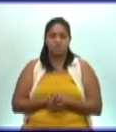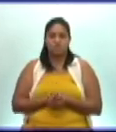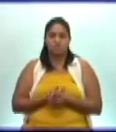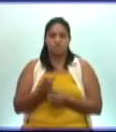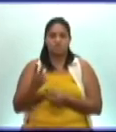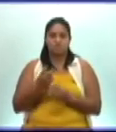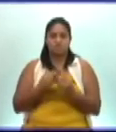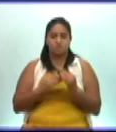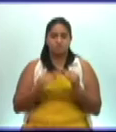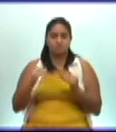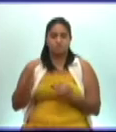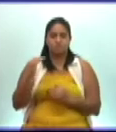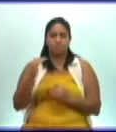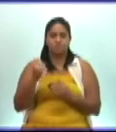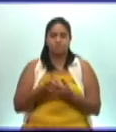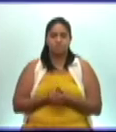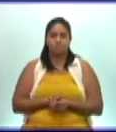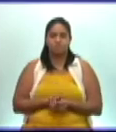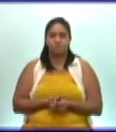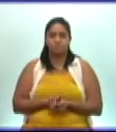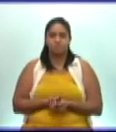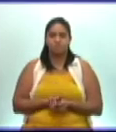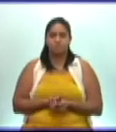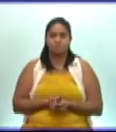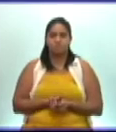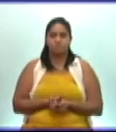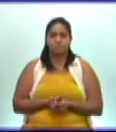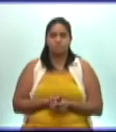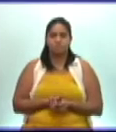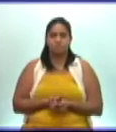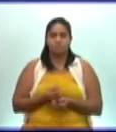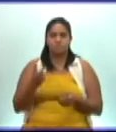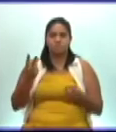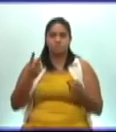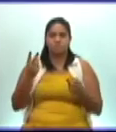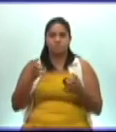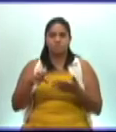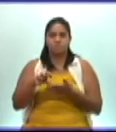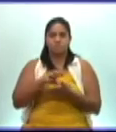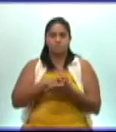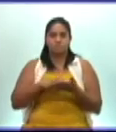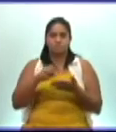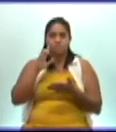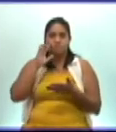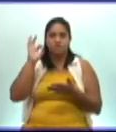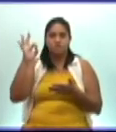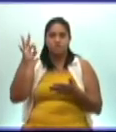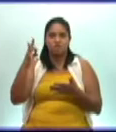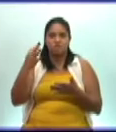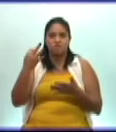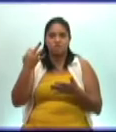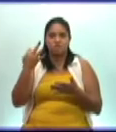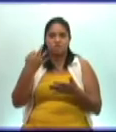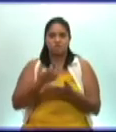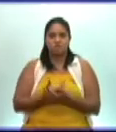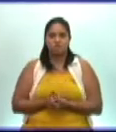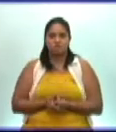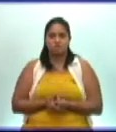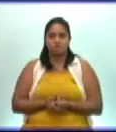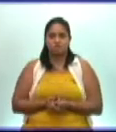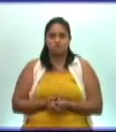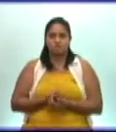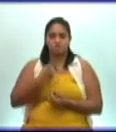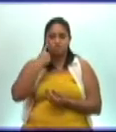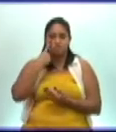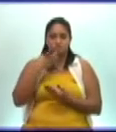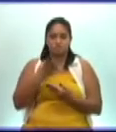la segunda zona, el segundo lugar iluminado del patrón de interferencia se observa bajo un